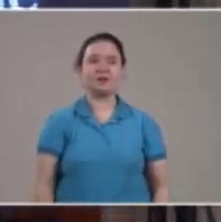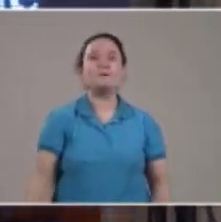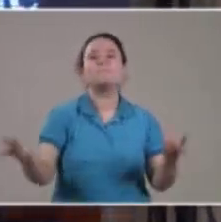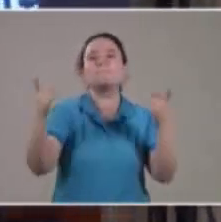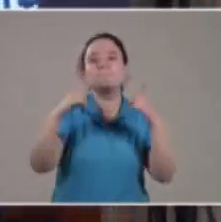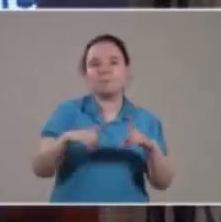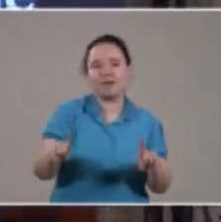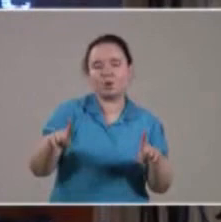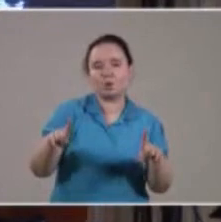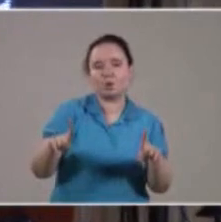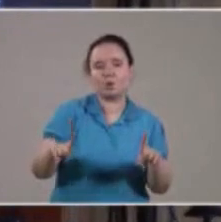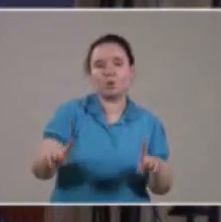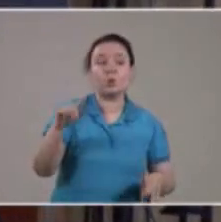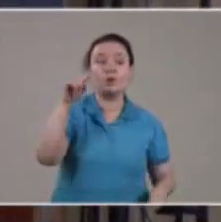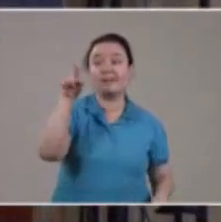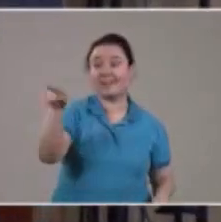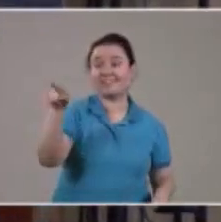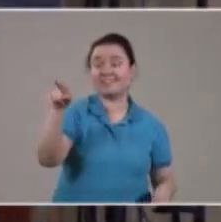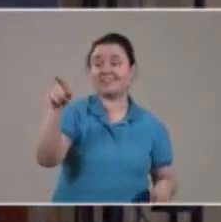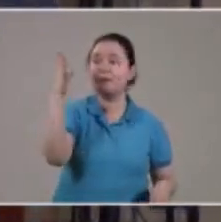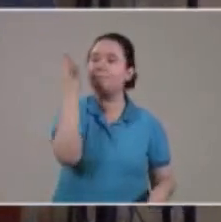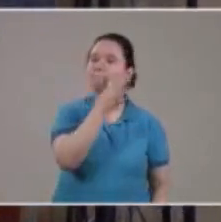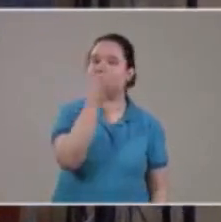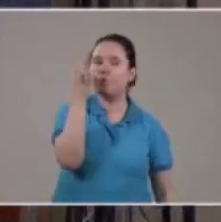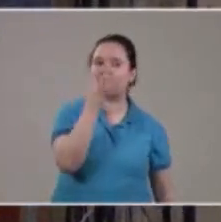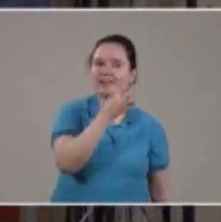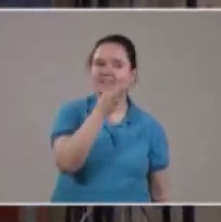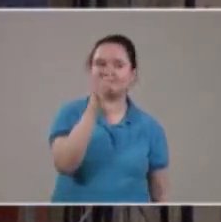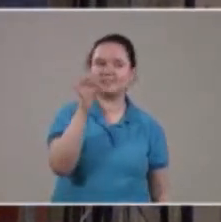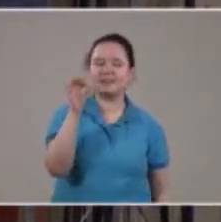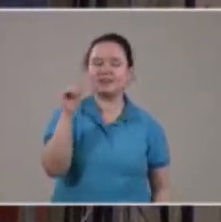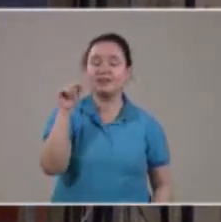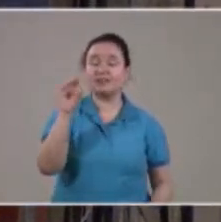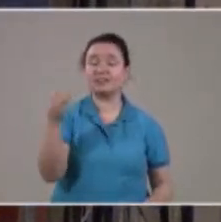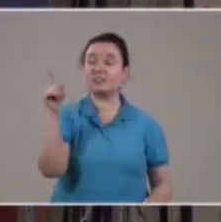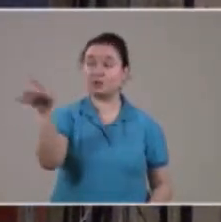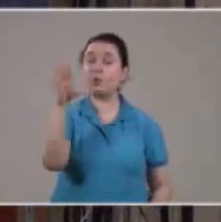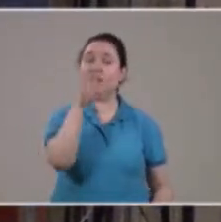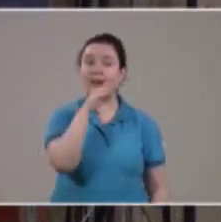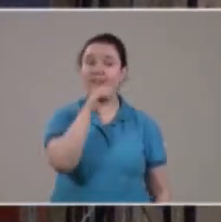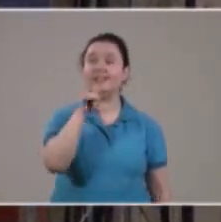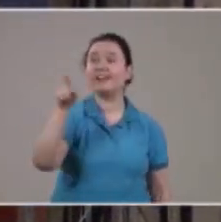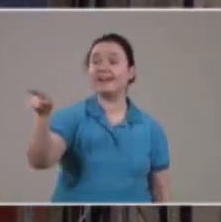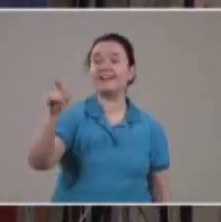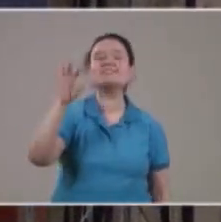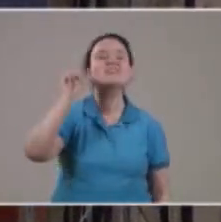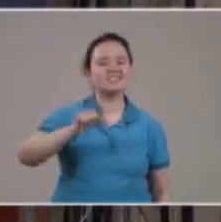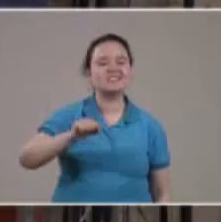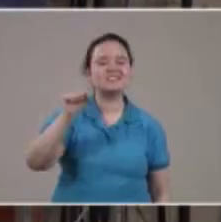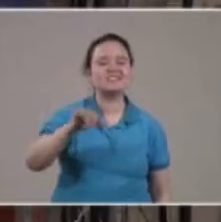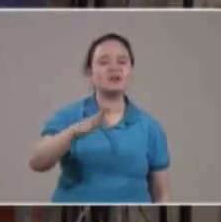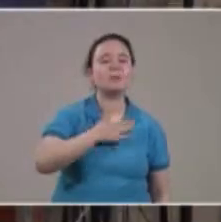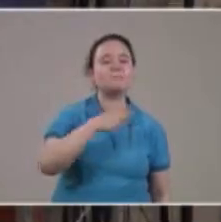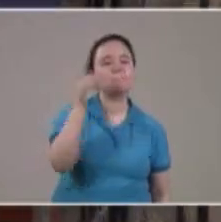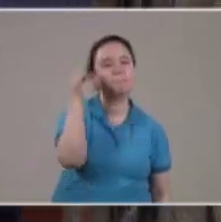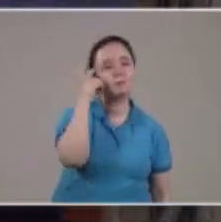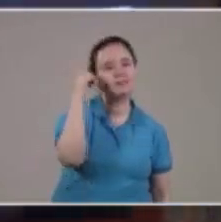En cambio, esas esclavas de que hablas, ellas sí me